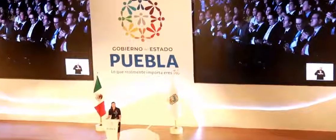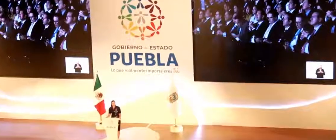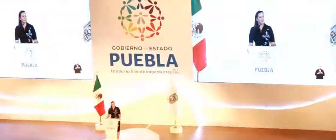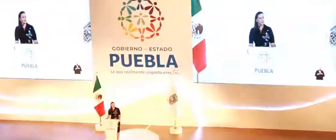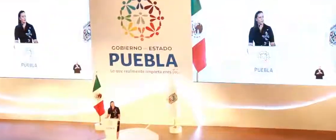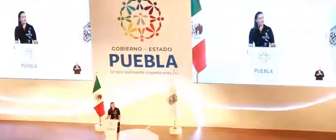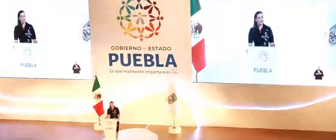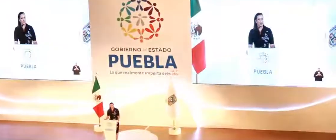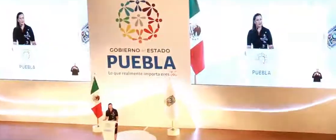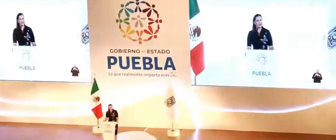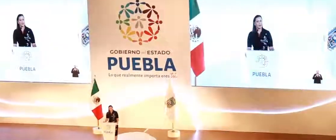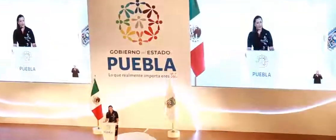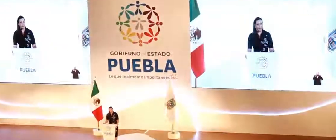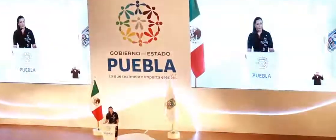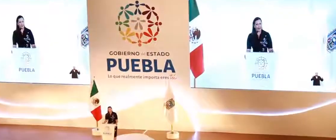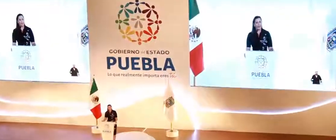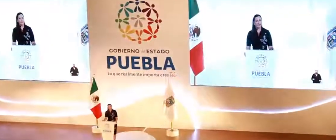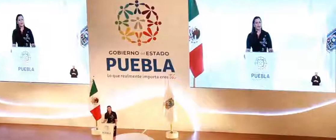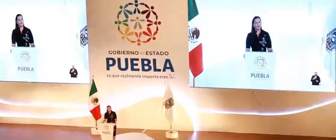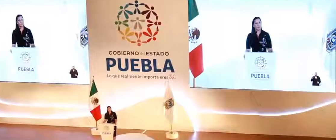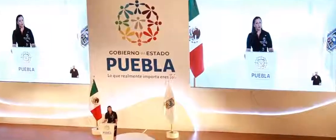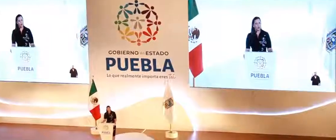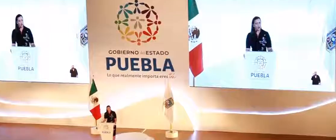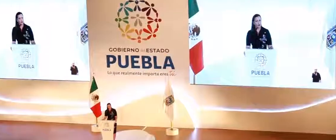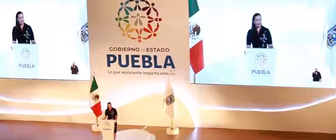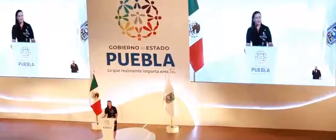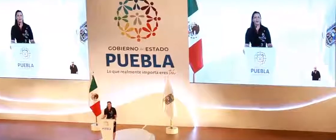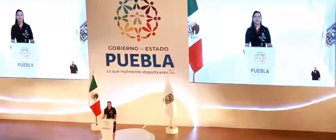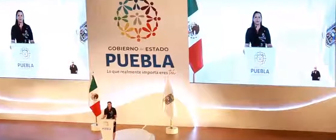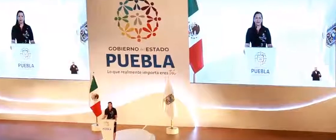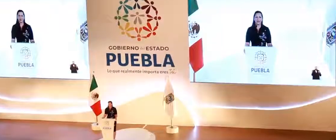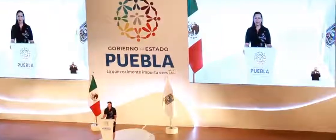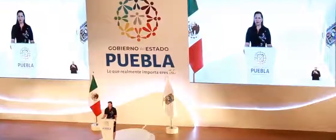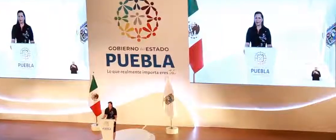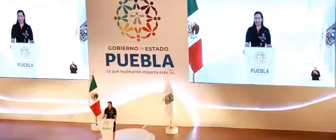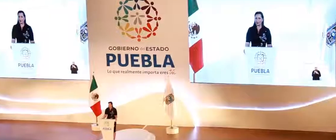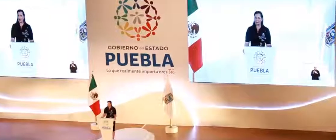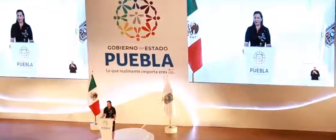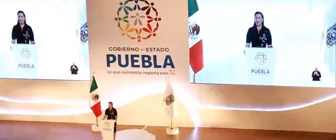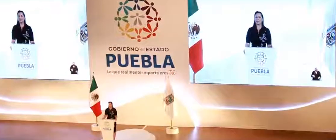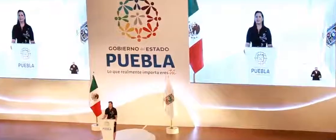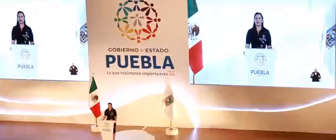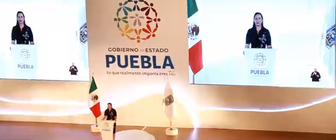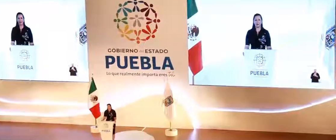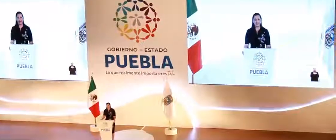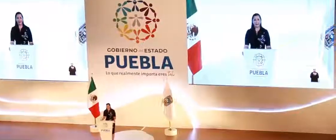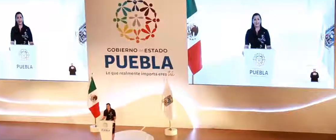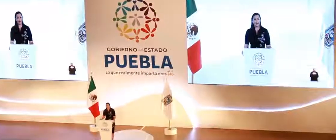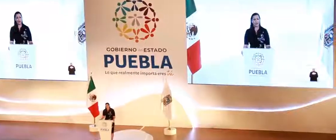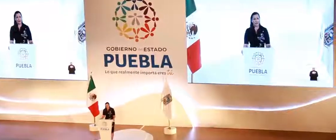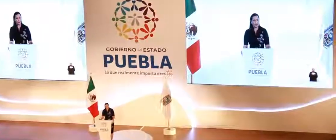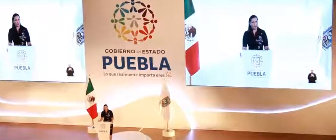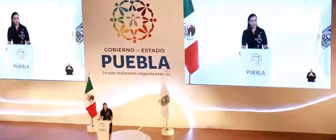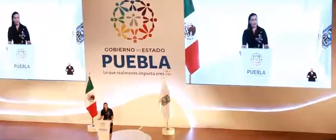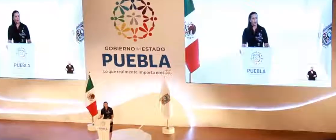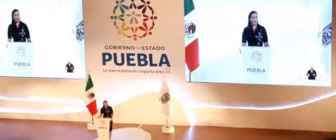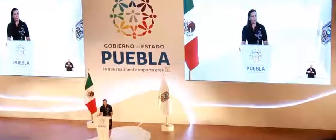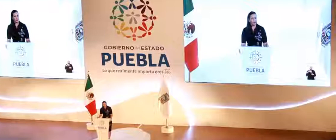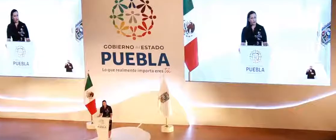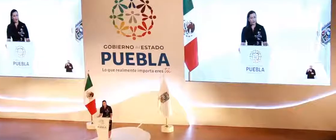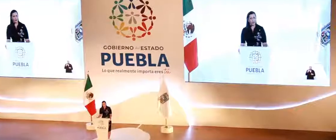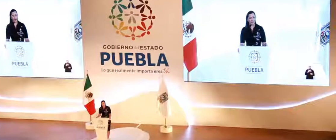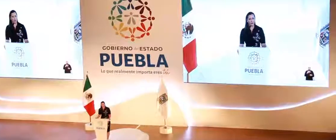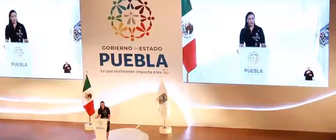de titulación gratuita en instituciones de educación superior y desarrollar desarrollaremos